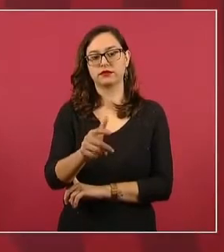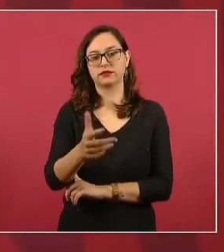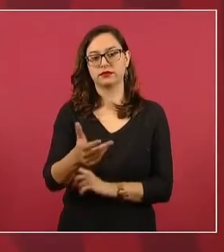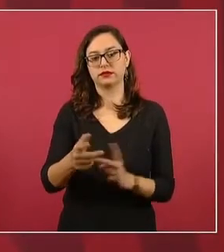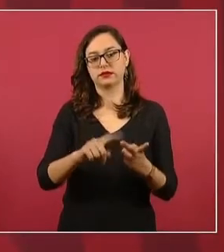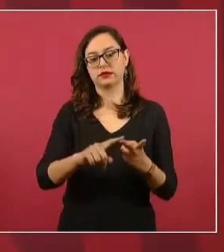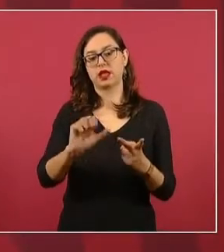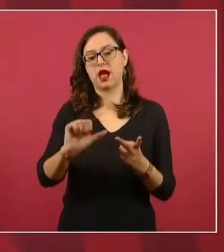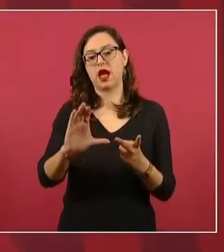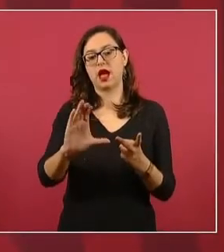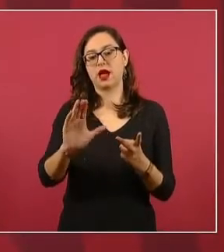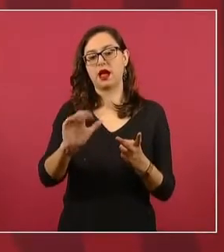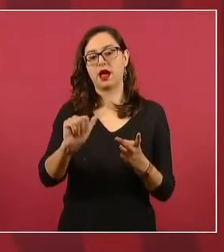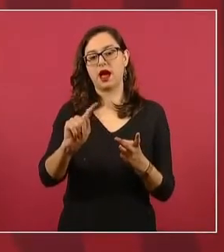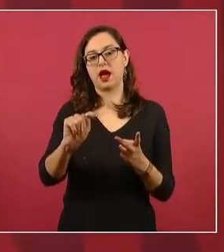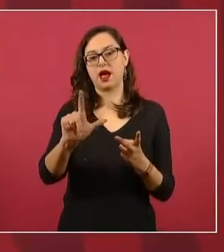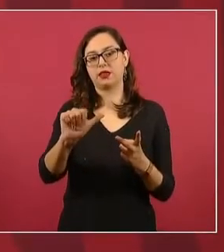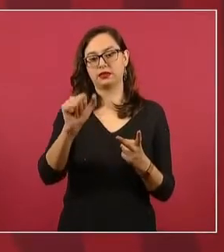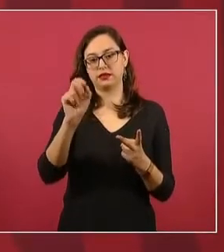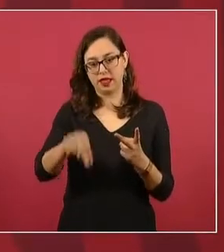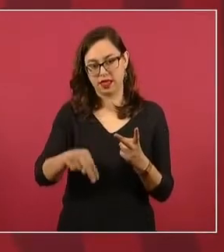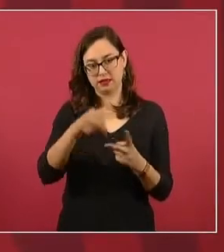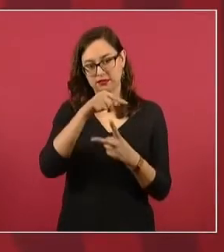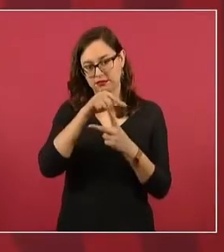de Acatlán,